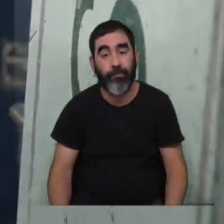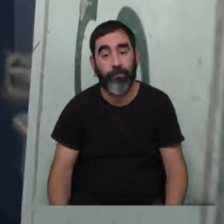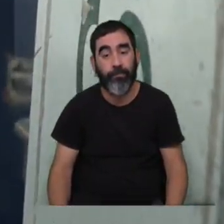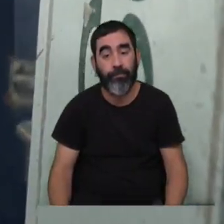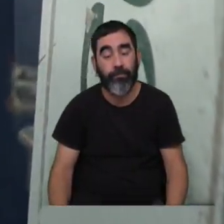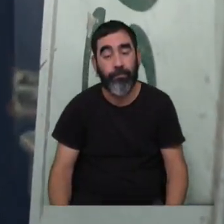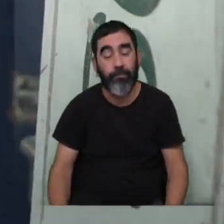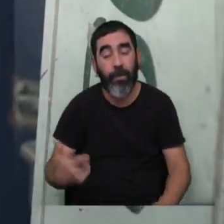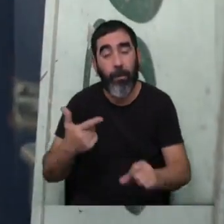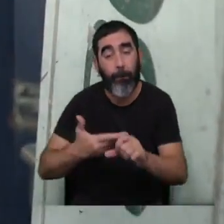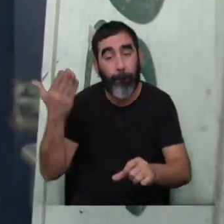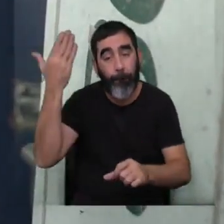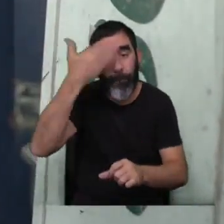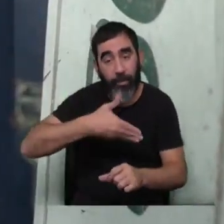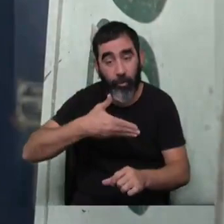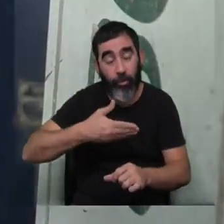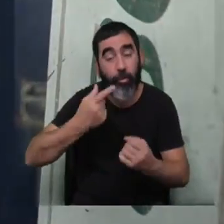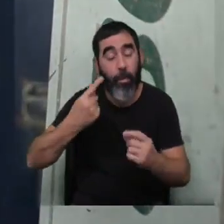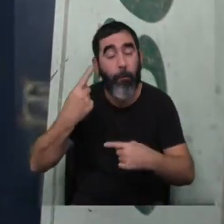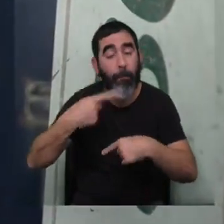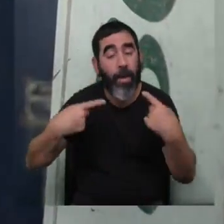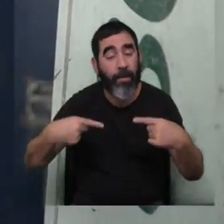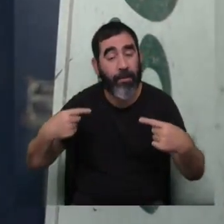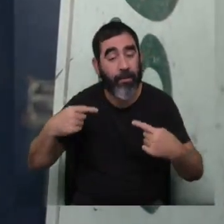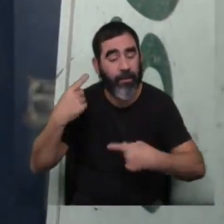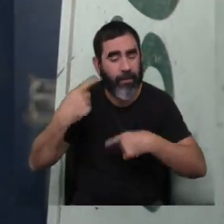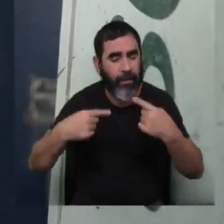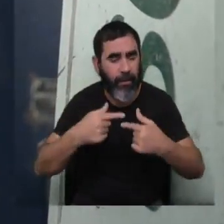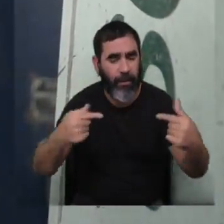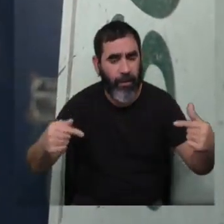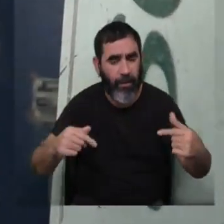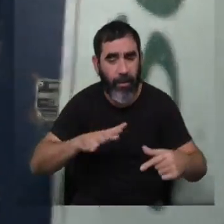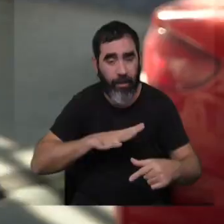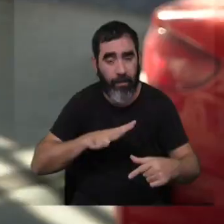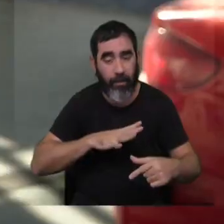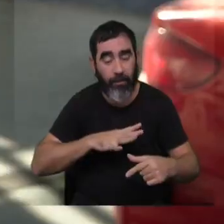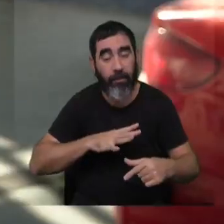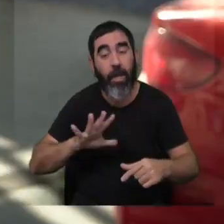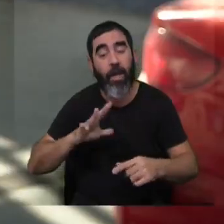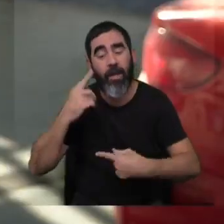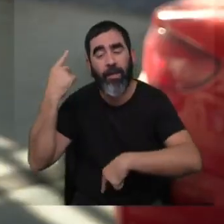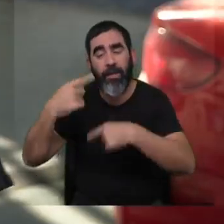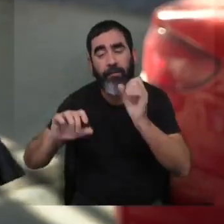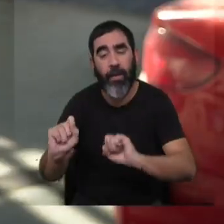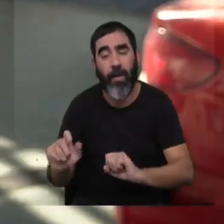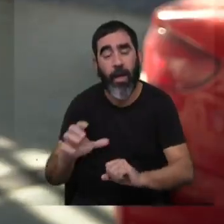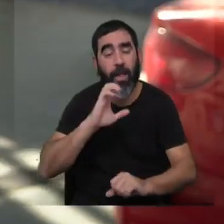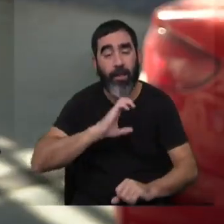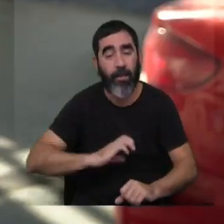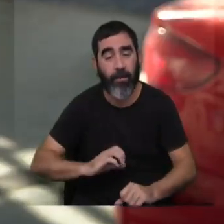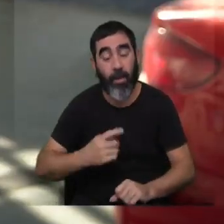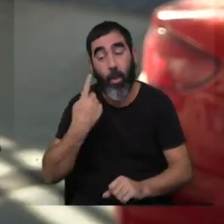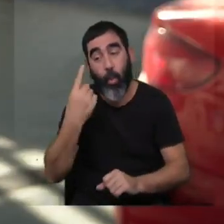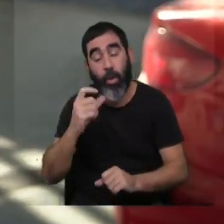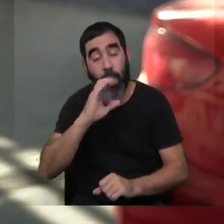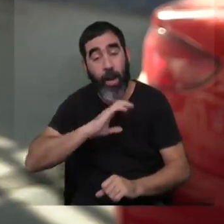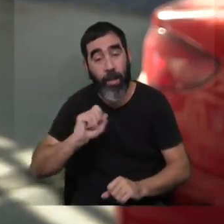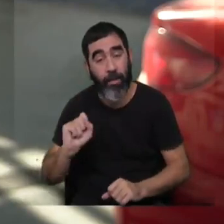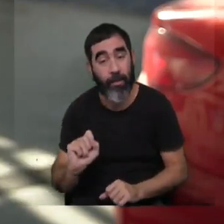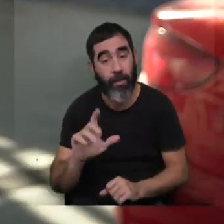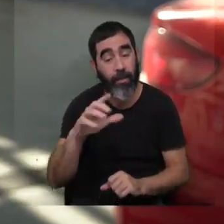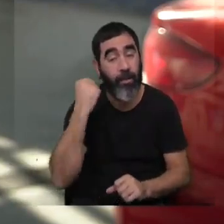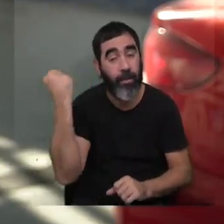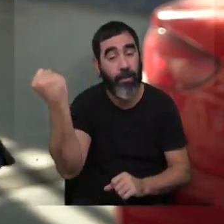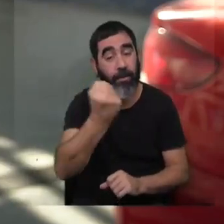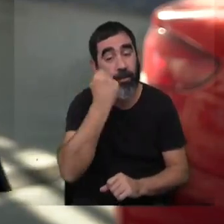Los petróleos, como se forman a partir de materia orgánica diversa, entonces, van a tener diferentes características. Una de sus características más